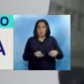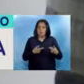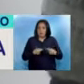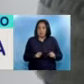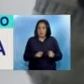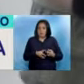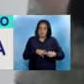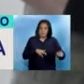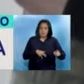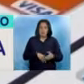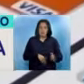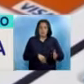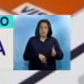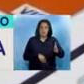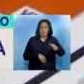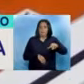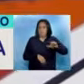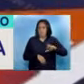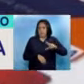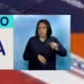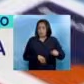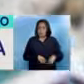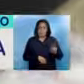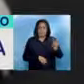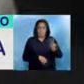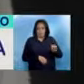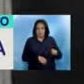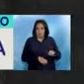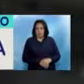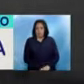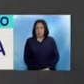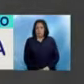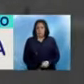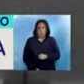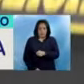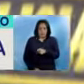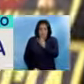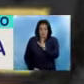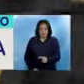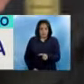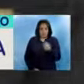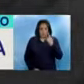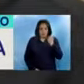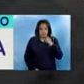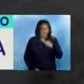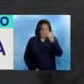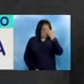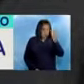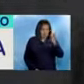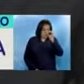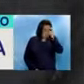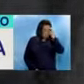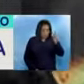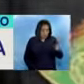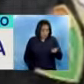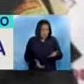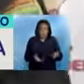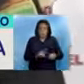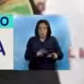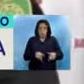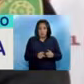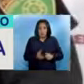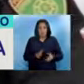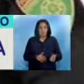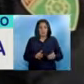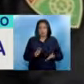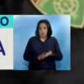la fuga por la avenida Pachacútec en Villa María del Triunfo. Por desconocimiento de la zona, de repente, dentro de su